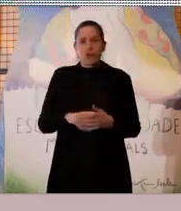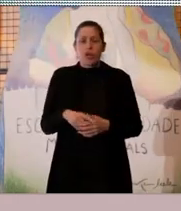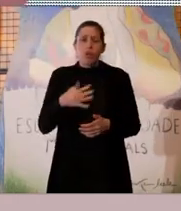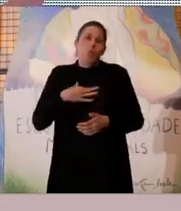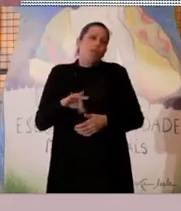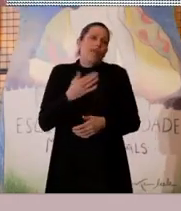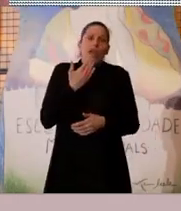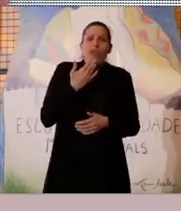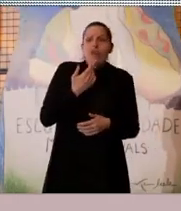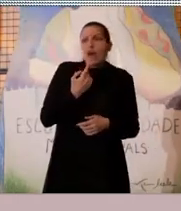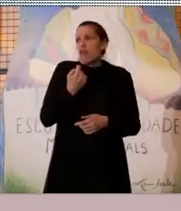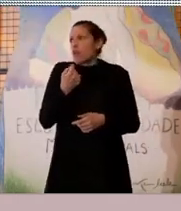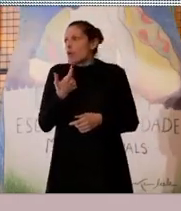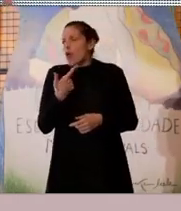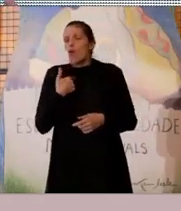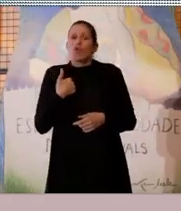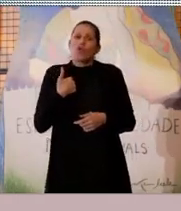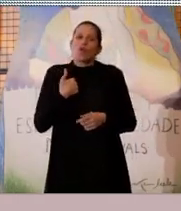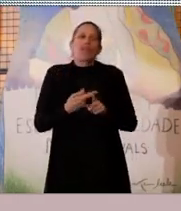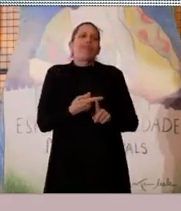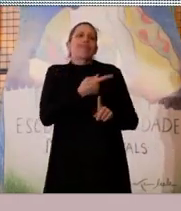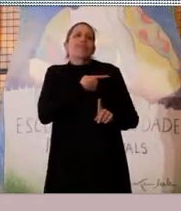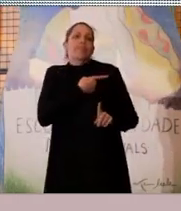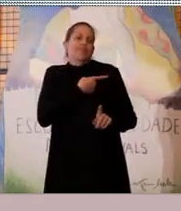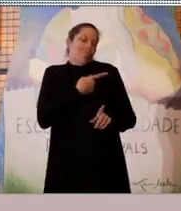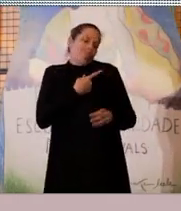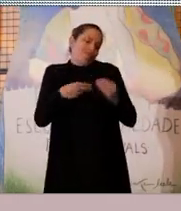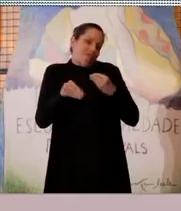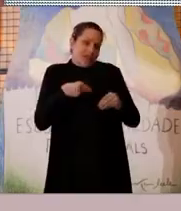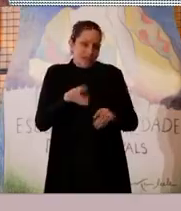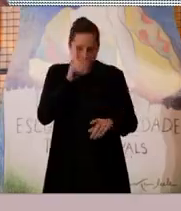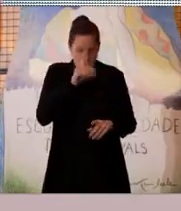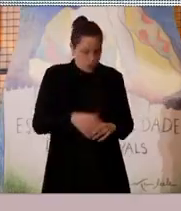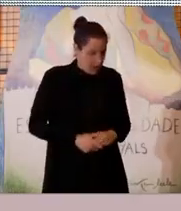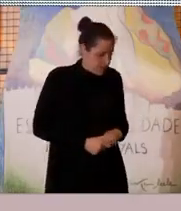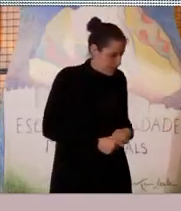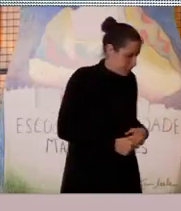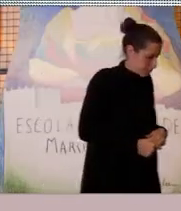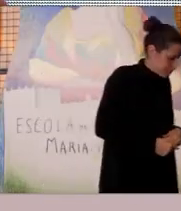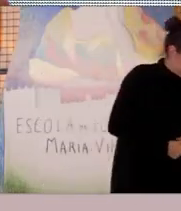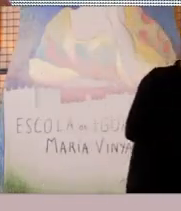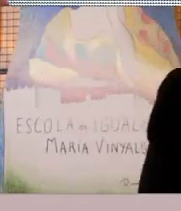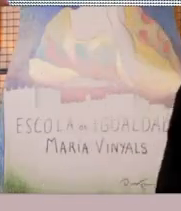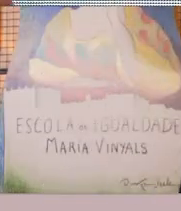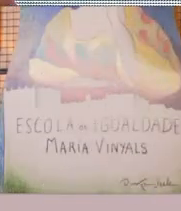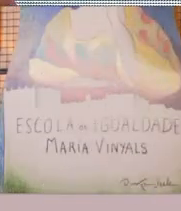me he vuelto un poco muy flexible demasiado No lo sé yo que sé puedo una cosa